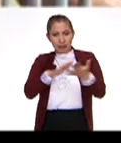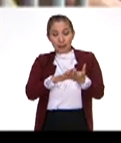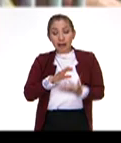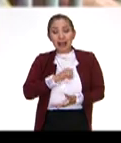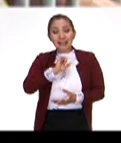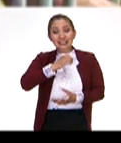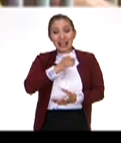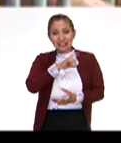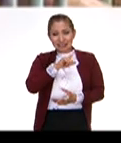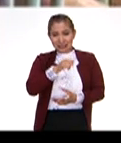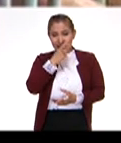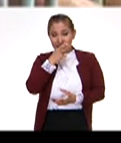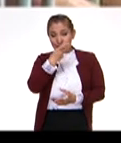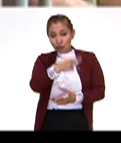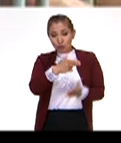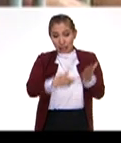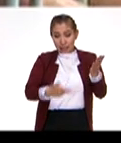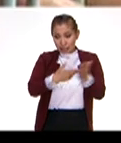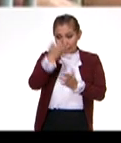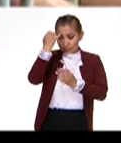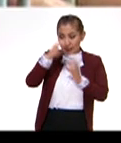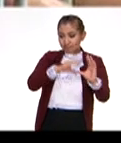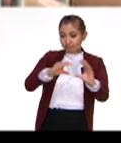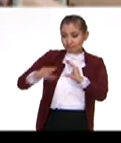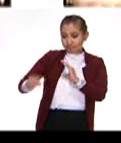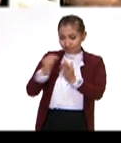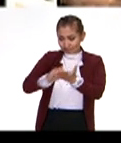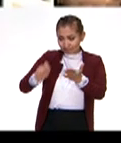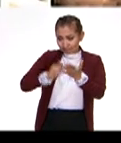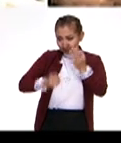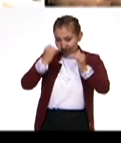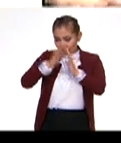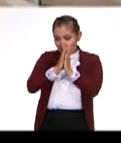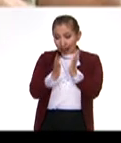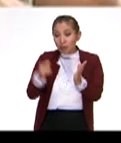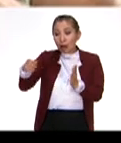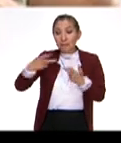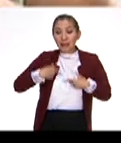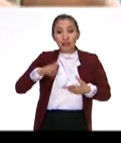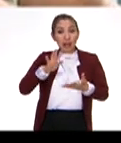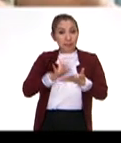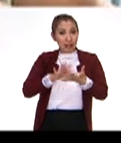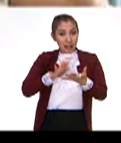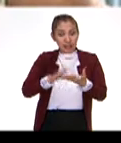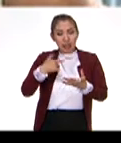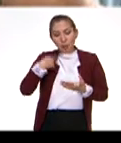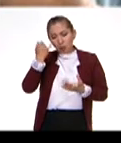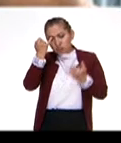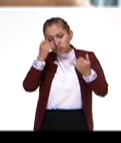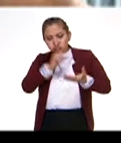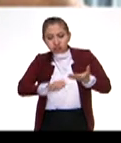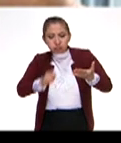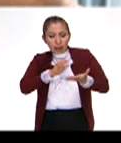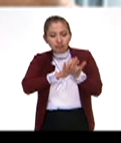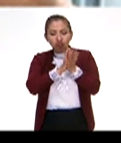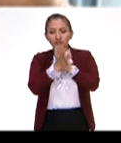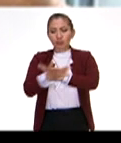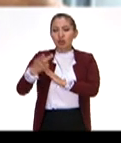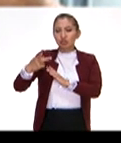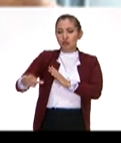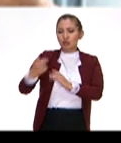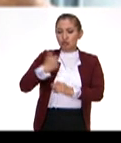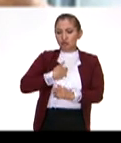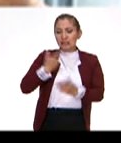Sánchez Coronado dice que sus talleres de creación literaria permiten que los presos cultiven la palabra escrita y se conviertan en